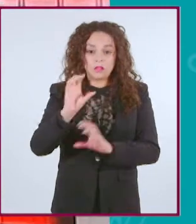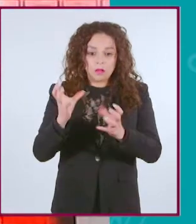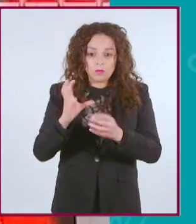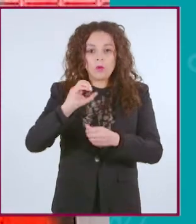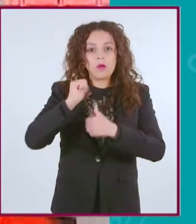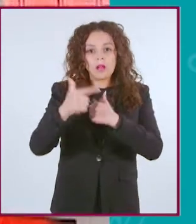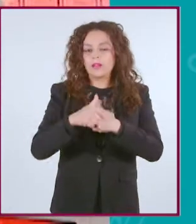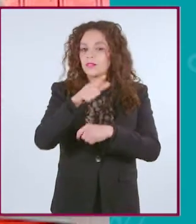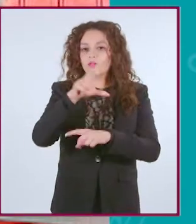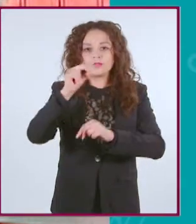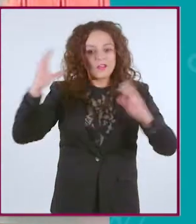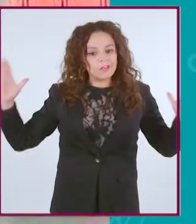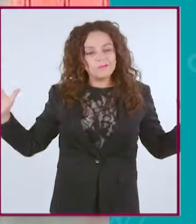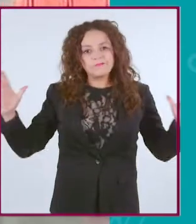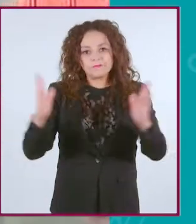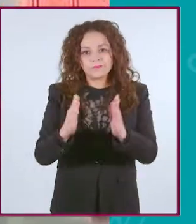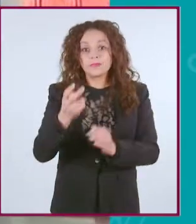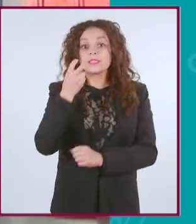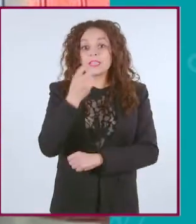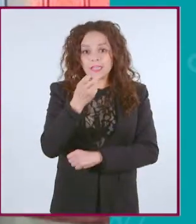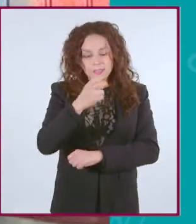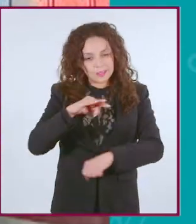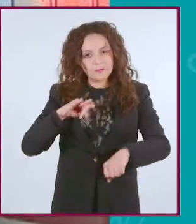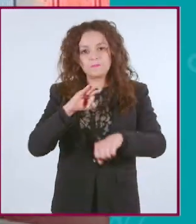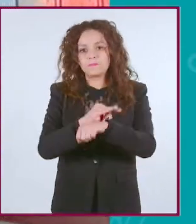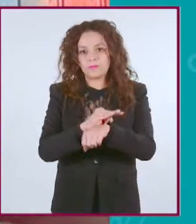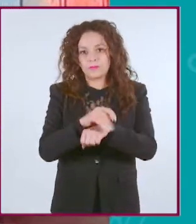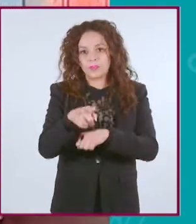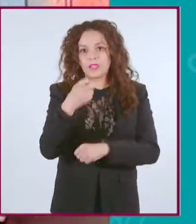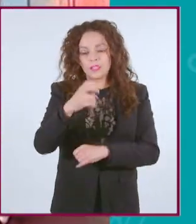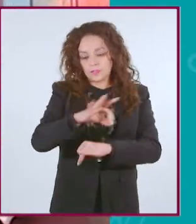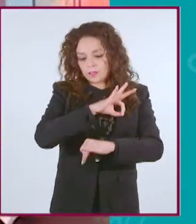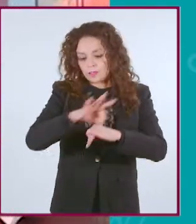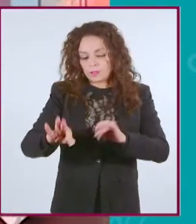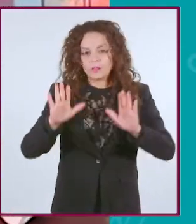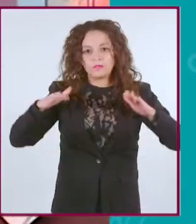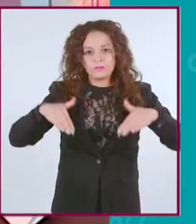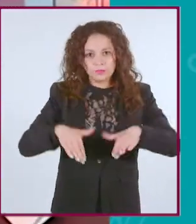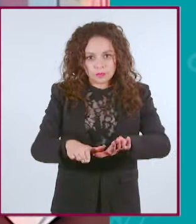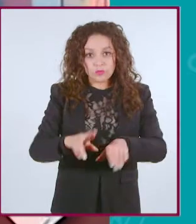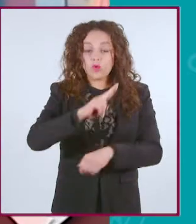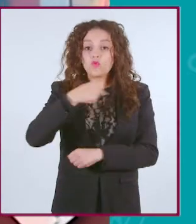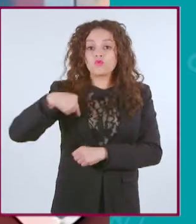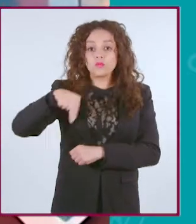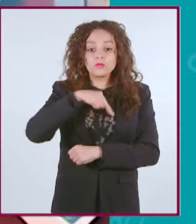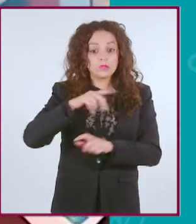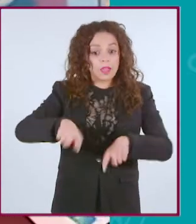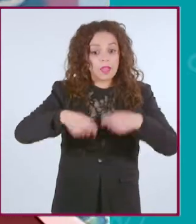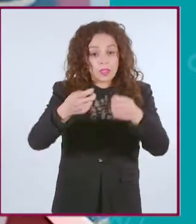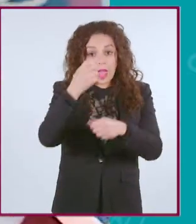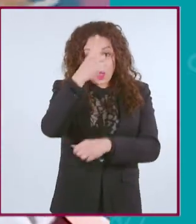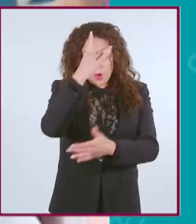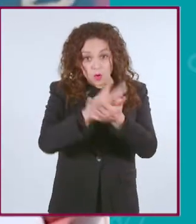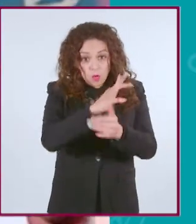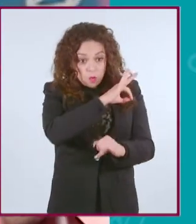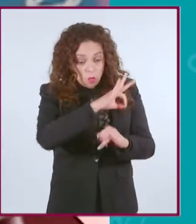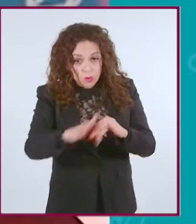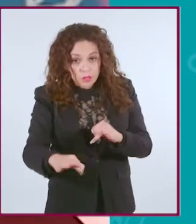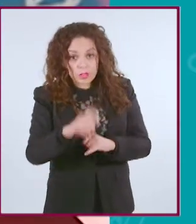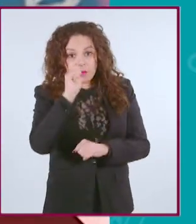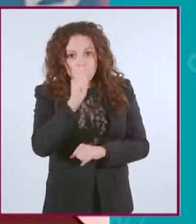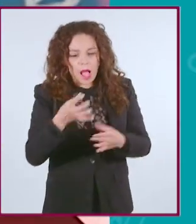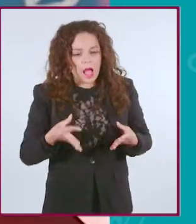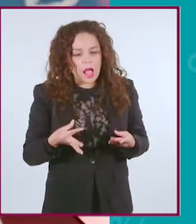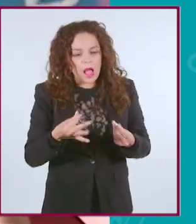un acabado y son acabados protegidos. Ahí es donde nosotros ya le conferimos no solamente el acabado de tersura,